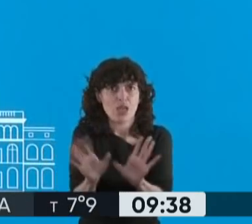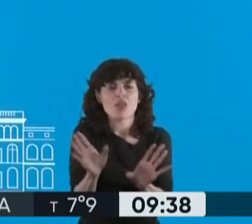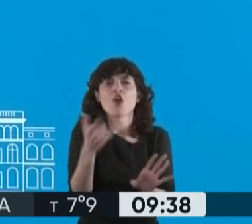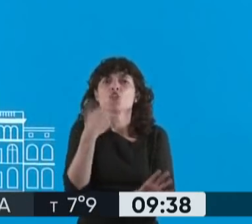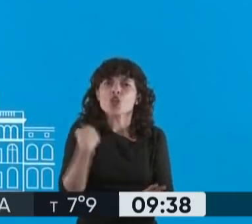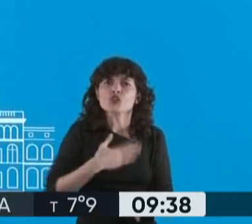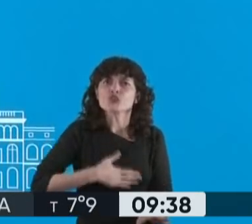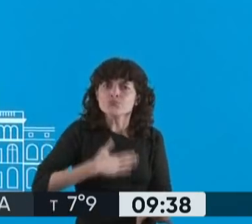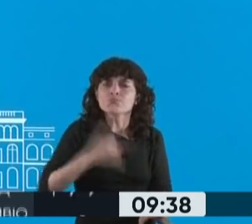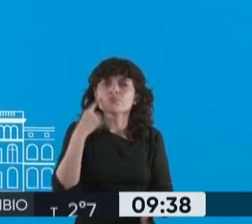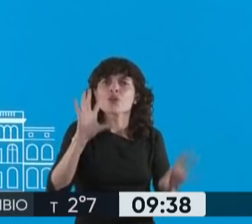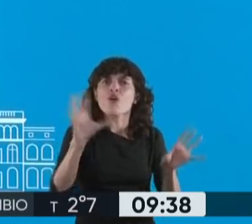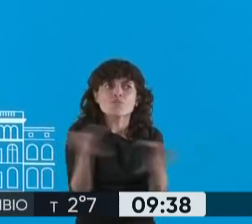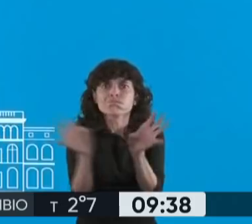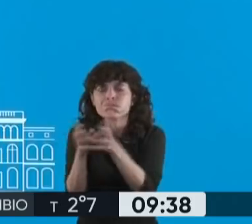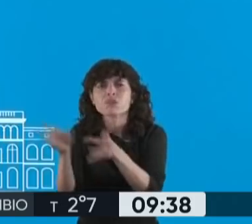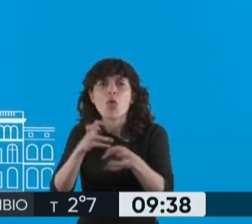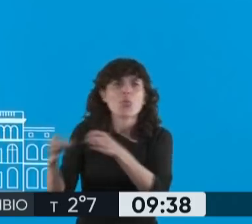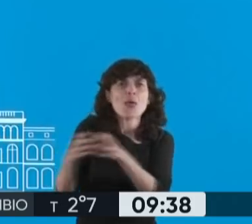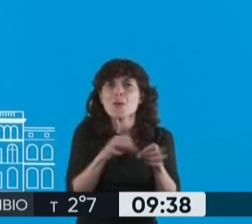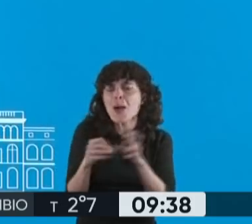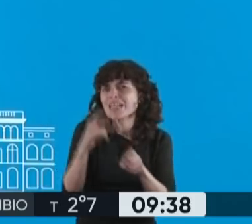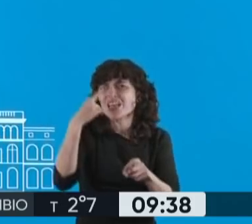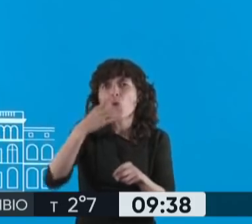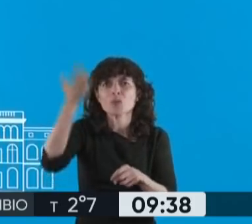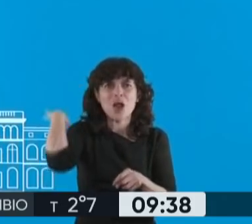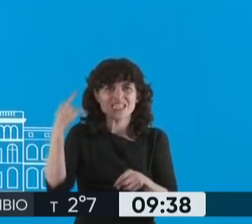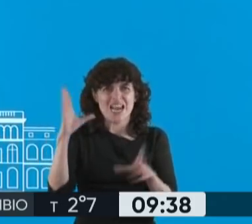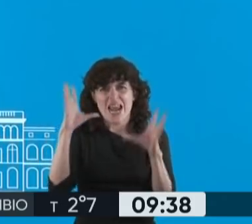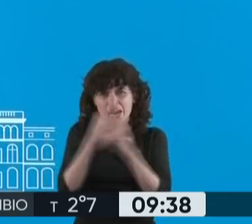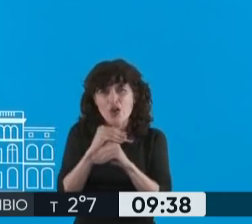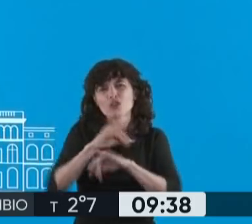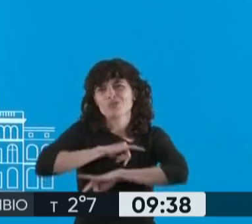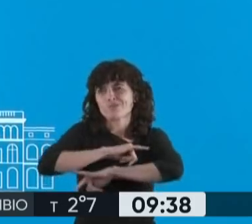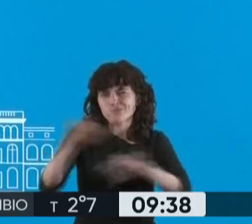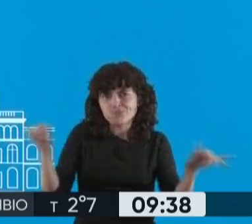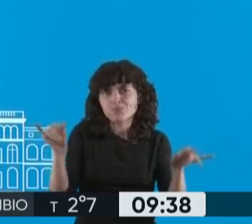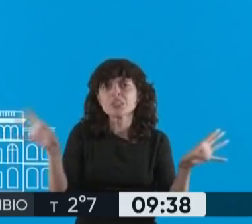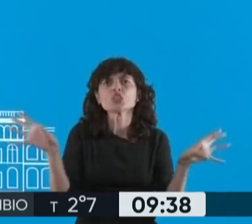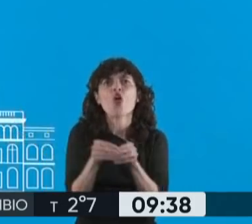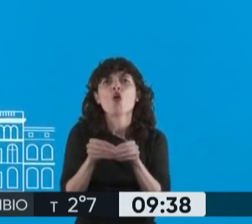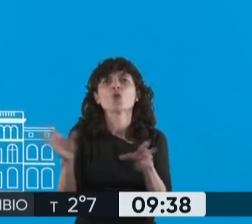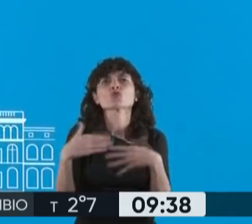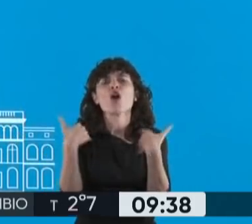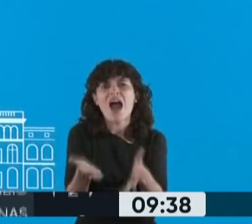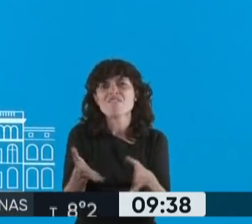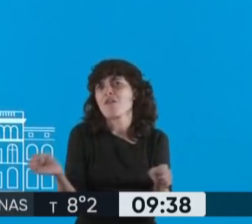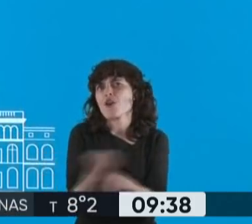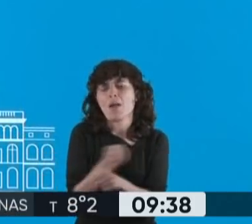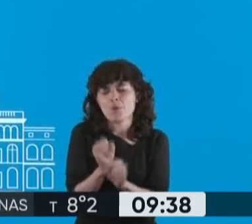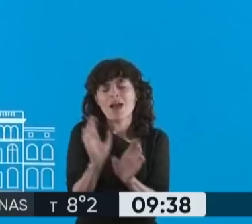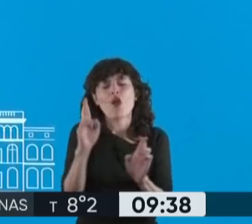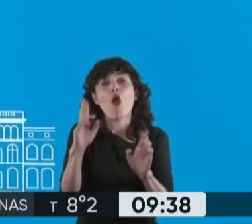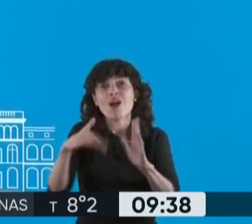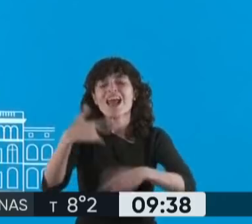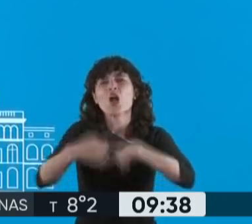han dejado plasmado en el dictamen que ha salido por unanimidad anoche a última hora en el Congreso, esto pueda seguir funcionando de esta